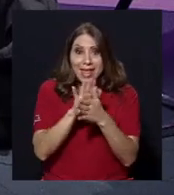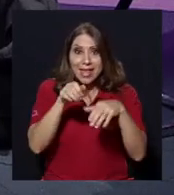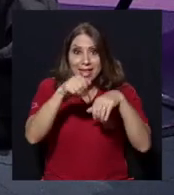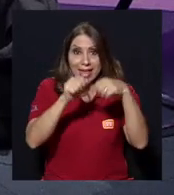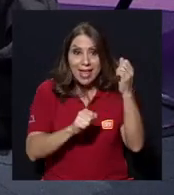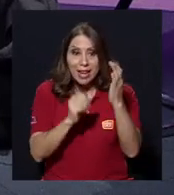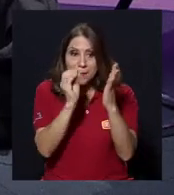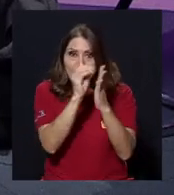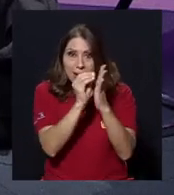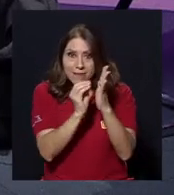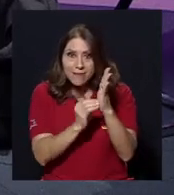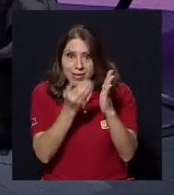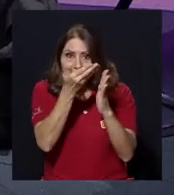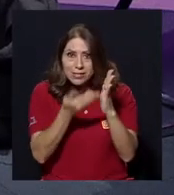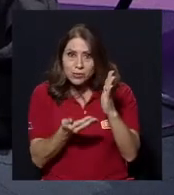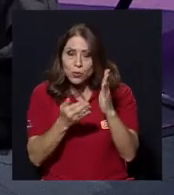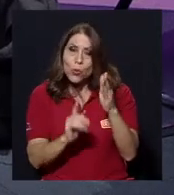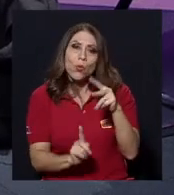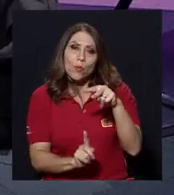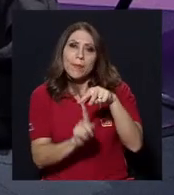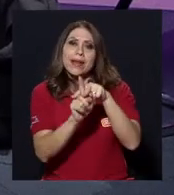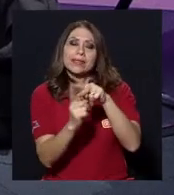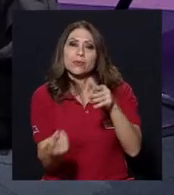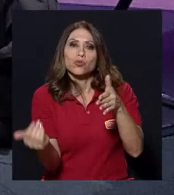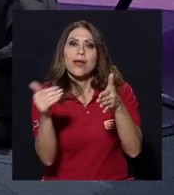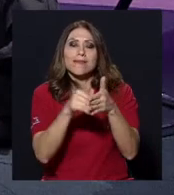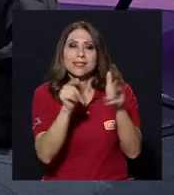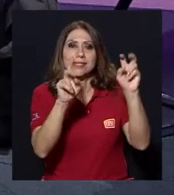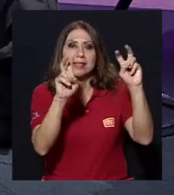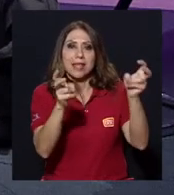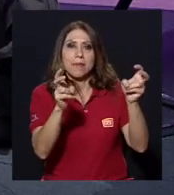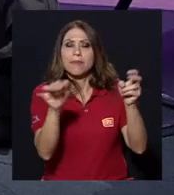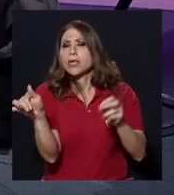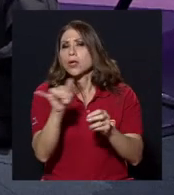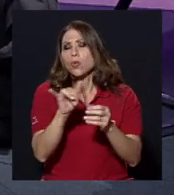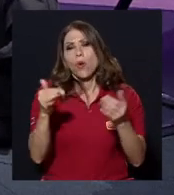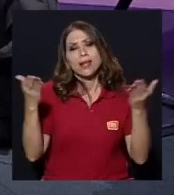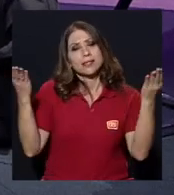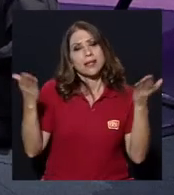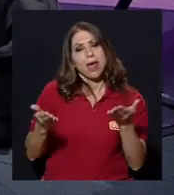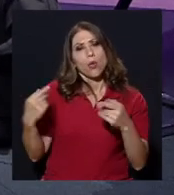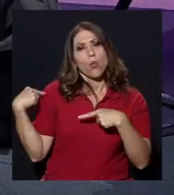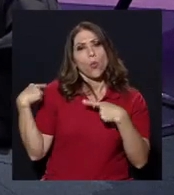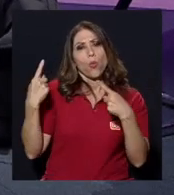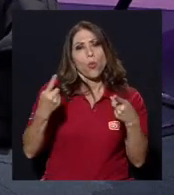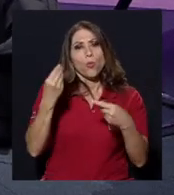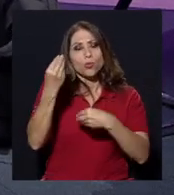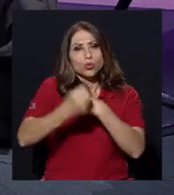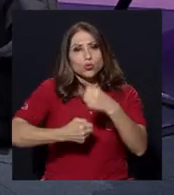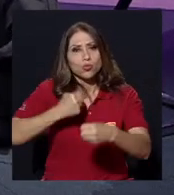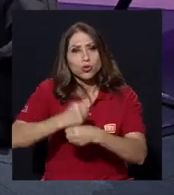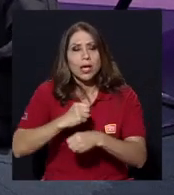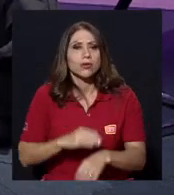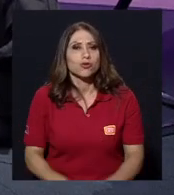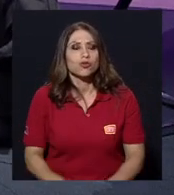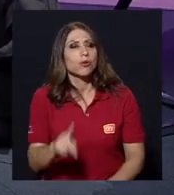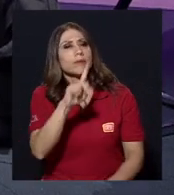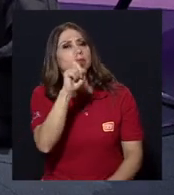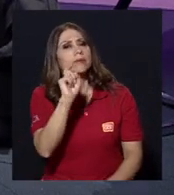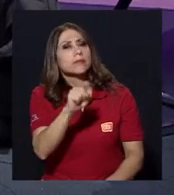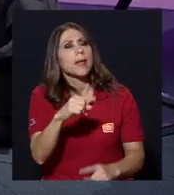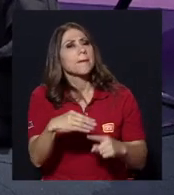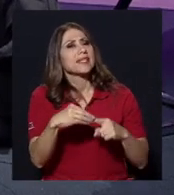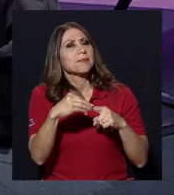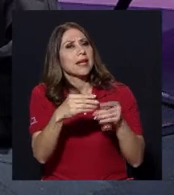aparece nuevamente como ha estado presente durante muchísimos años. ¿Cuáles son las principales demandas de las mujeres